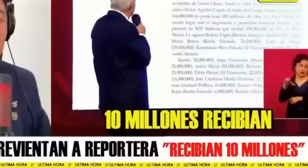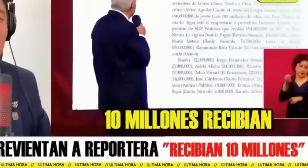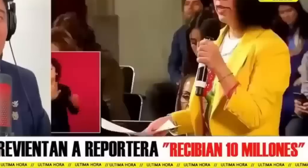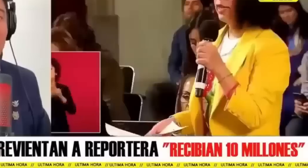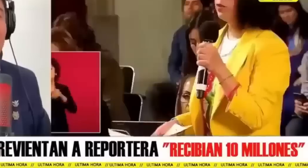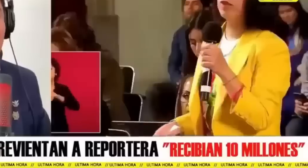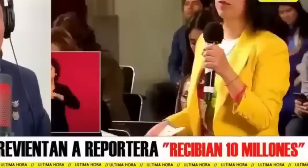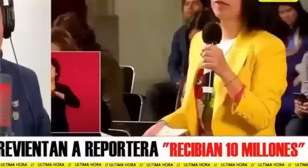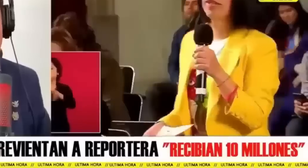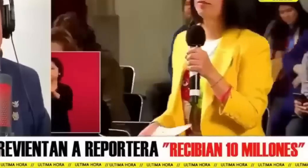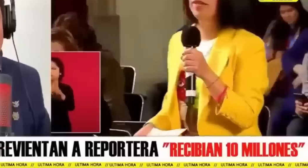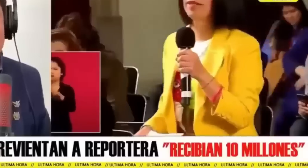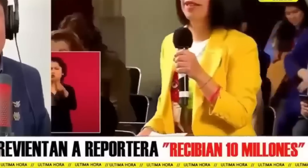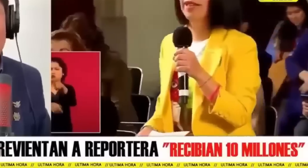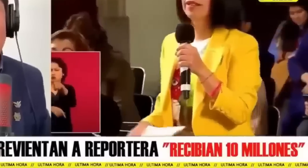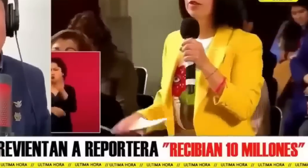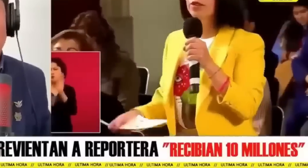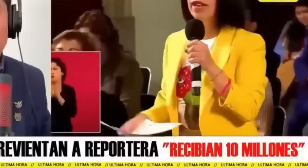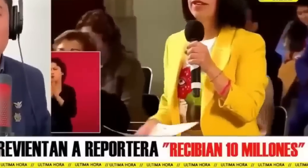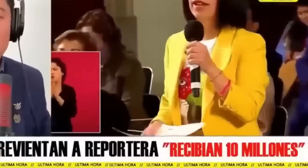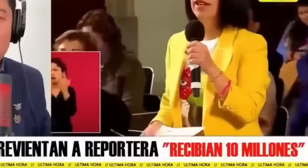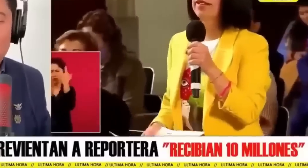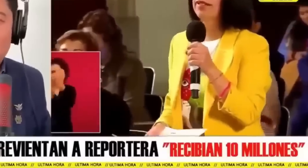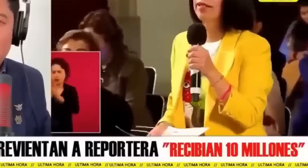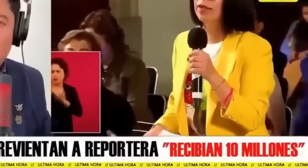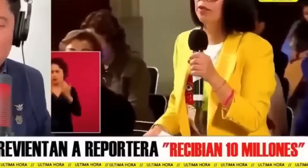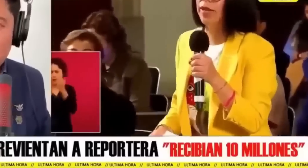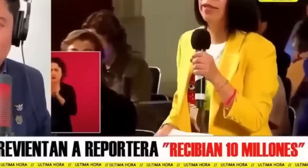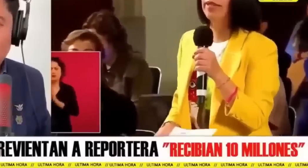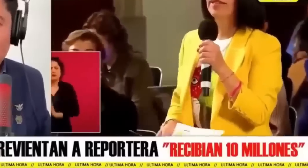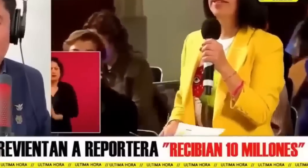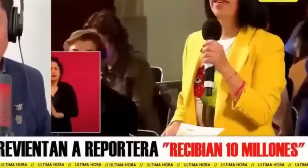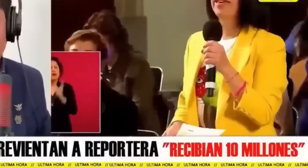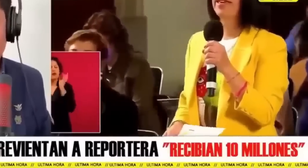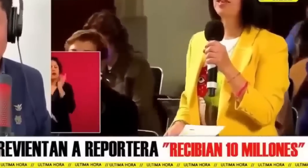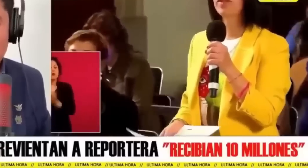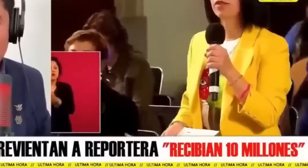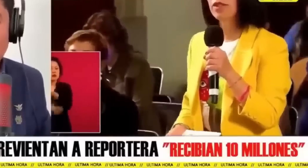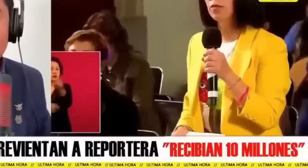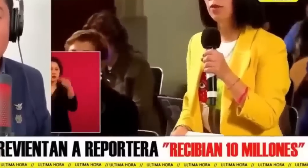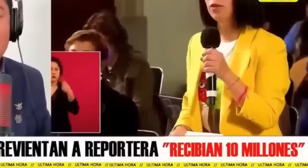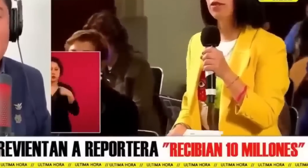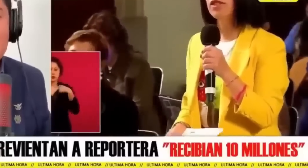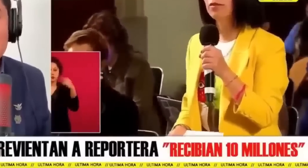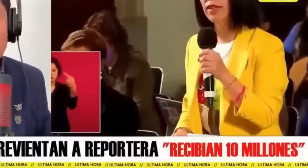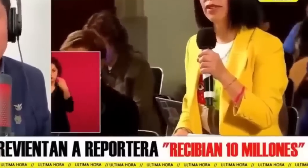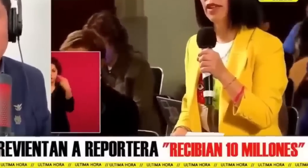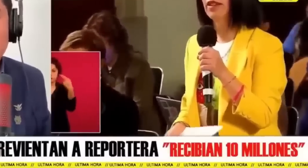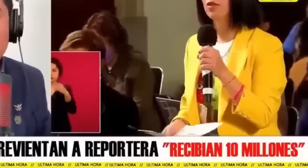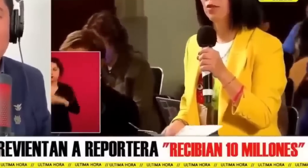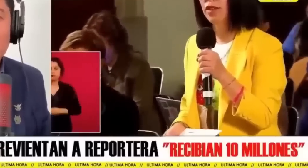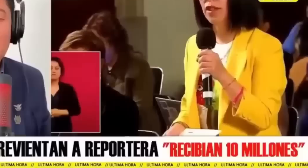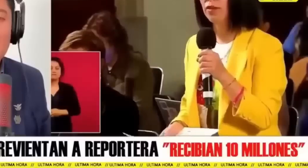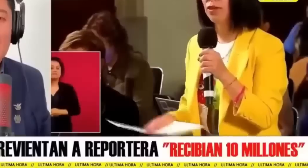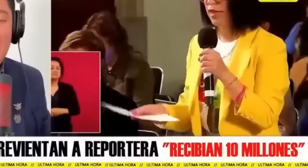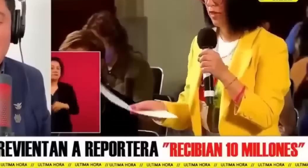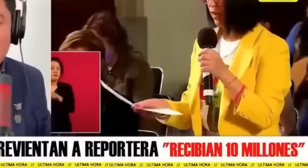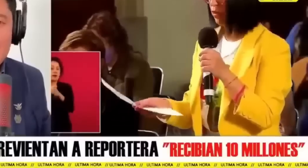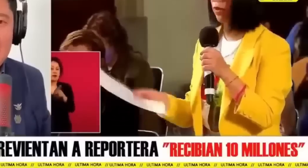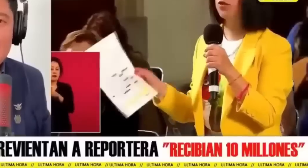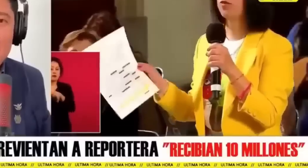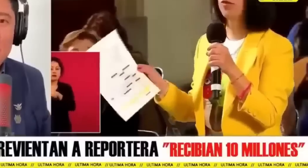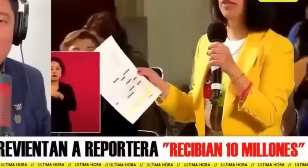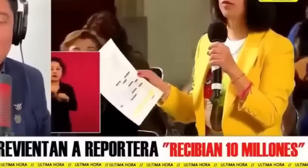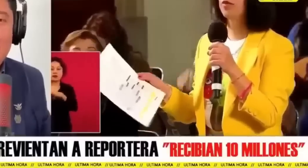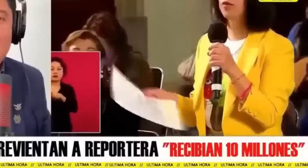En tercer lugar es... Y es que ante tal tapadón de hocico que le acaba de poner el presidente AMLO, ¿qué más le quedaba decir